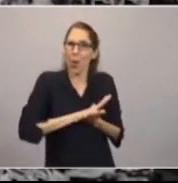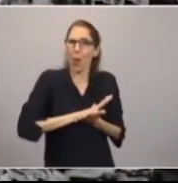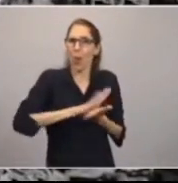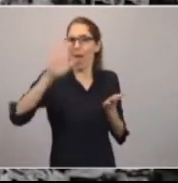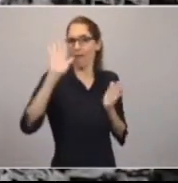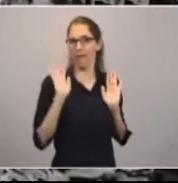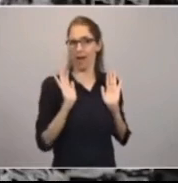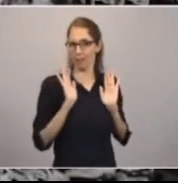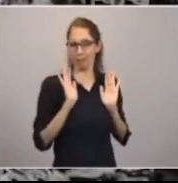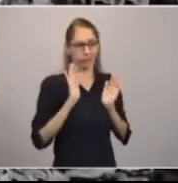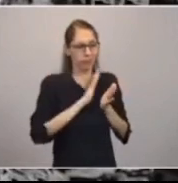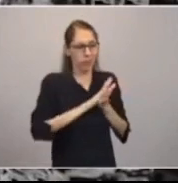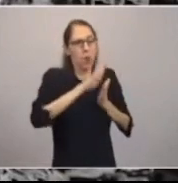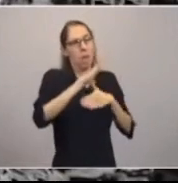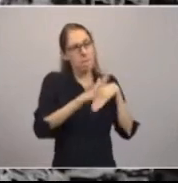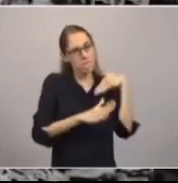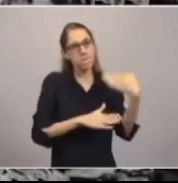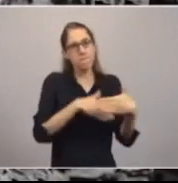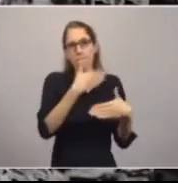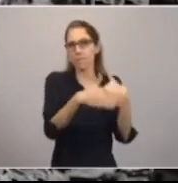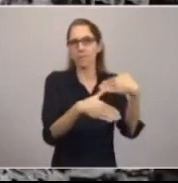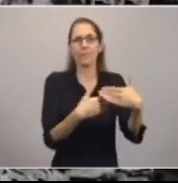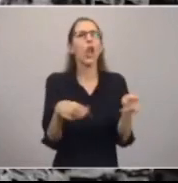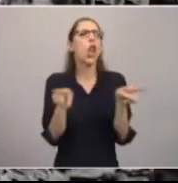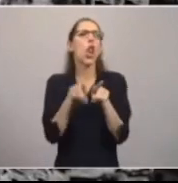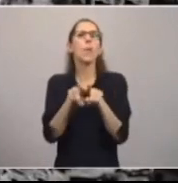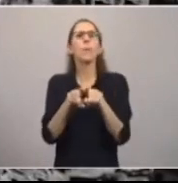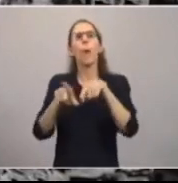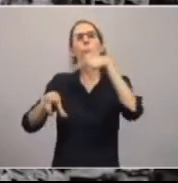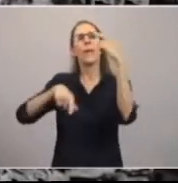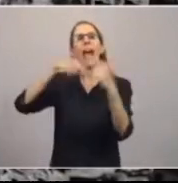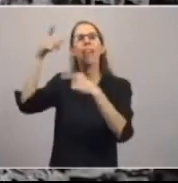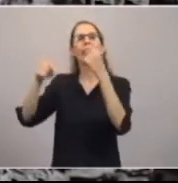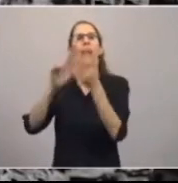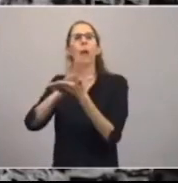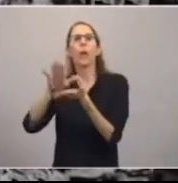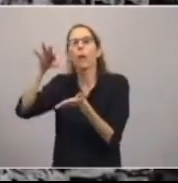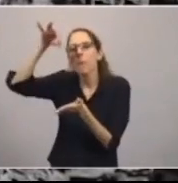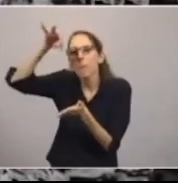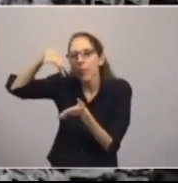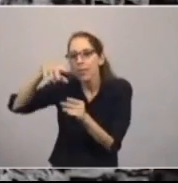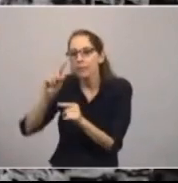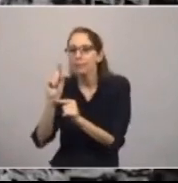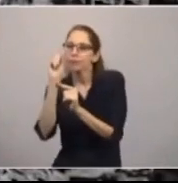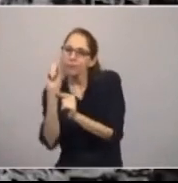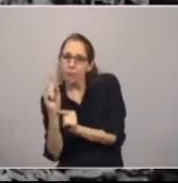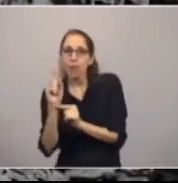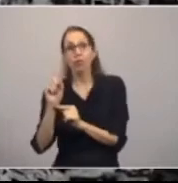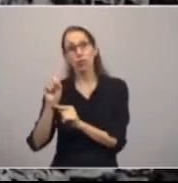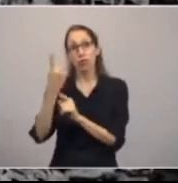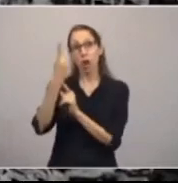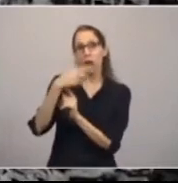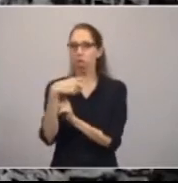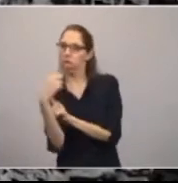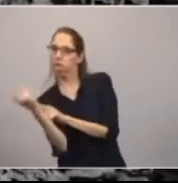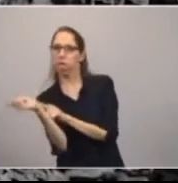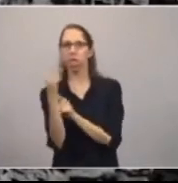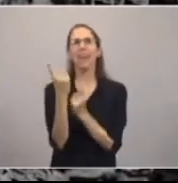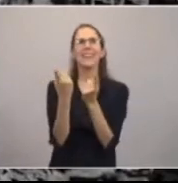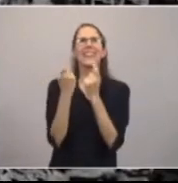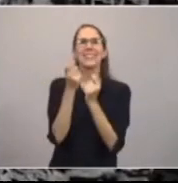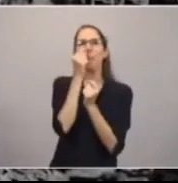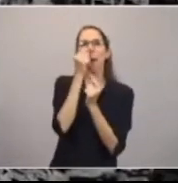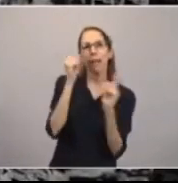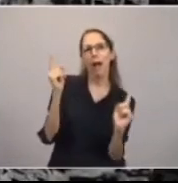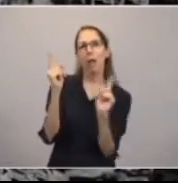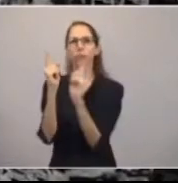como cuando uno pone una plantita, ¿no?, que es pequeña, le tiene que poner una guía para que no se la lleve el viento, y la tiene que